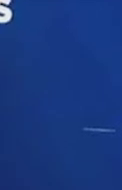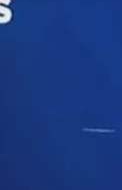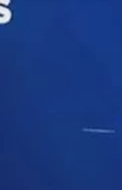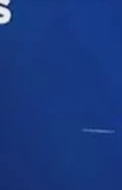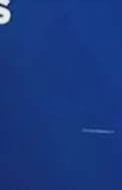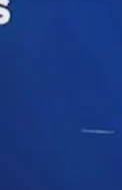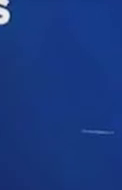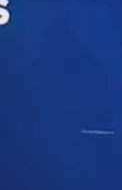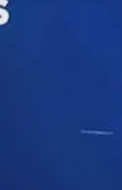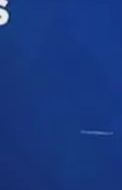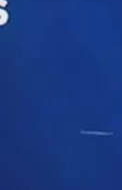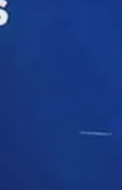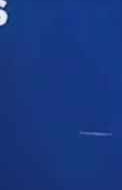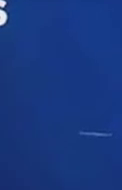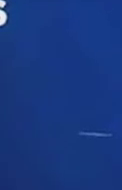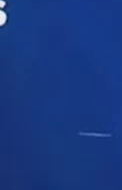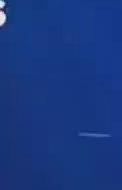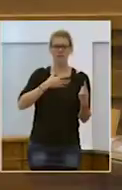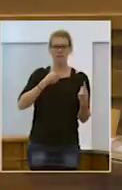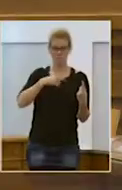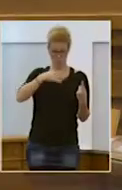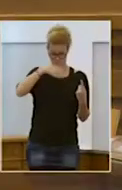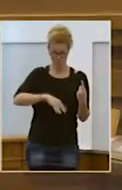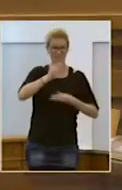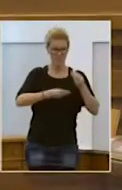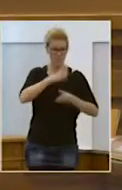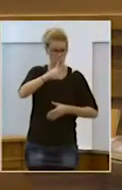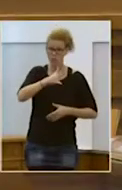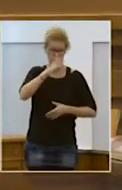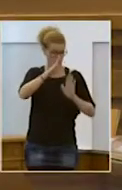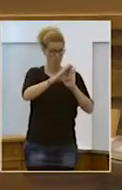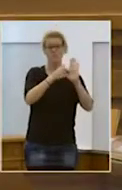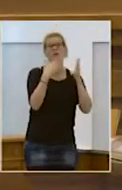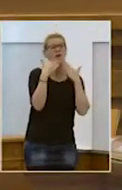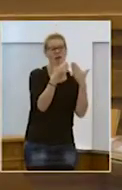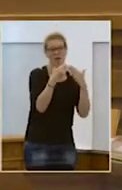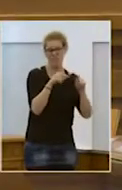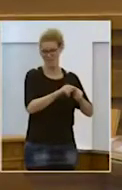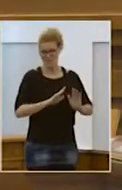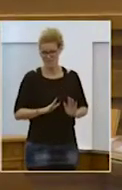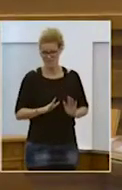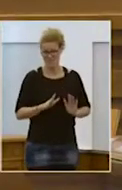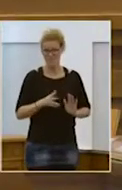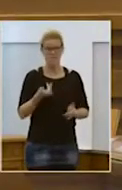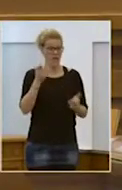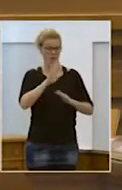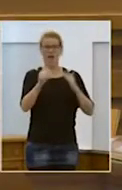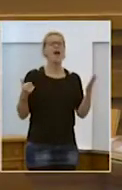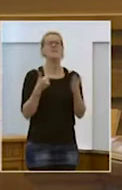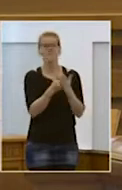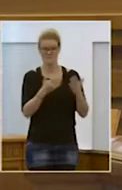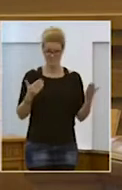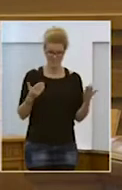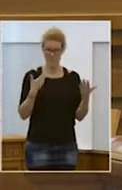tomando decisiones muy certeras. Alonso ha asegurado que durante la comparecencia de Paje se ha visto a un presidente desbordado y que es